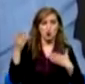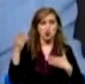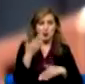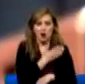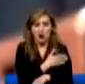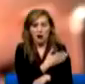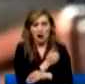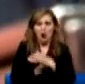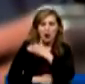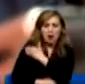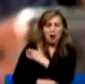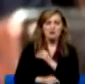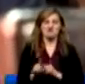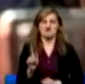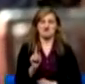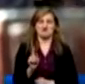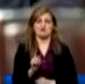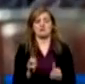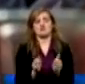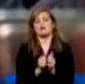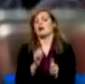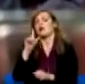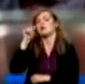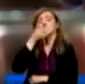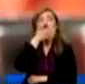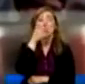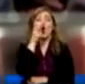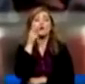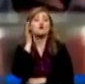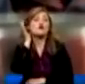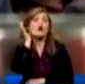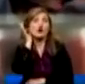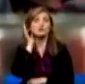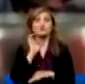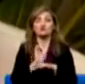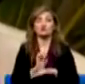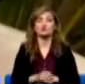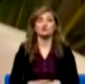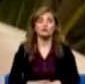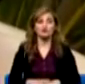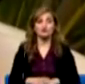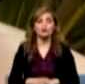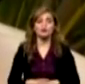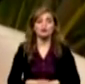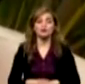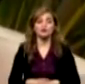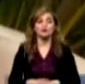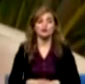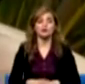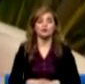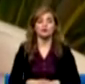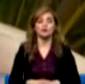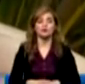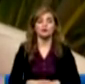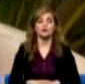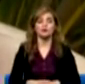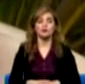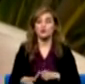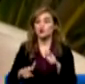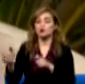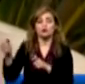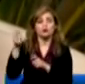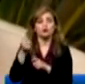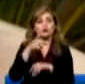políticos y que armará su equipo de gobierno con los mejores hombres y mujeres de este país. Creo que hay que rodearse de personas